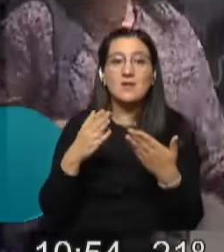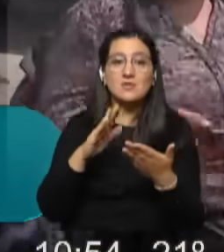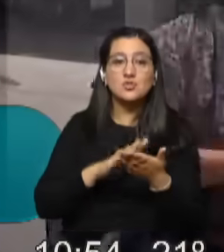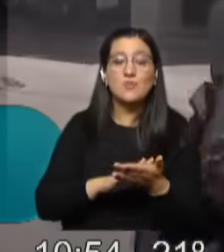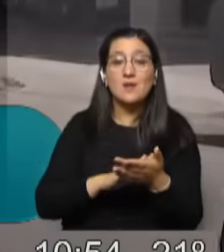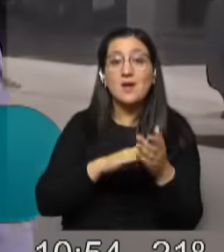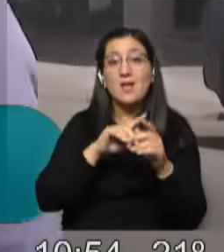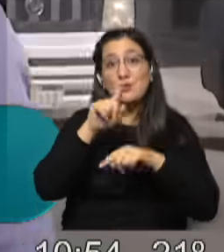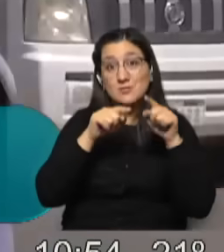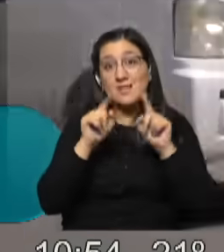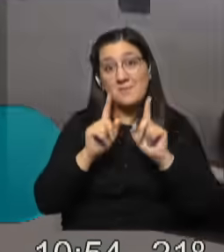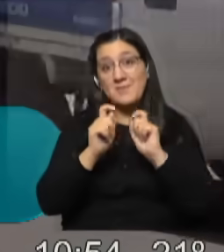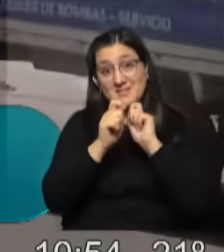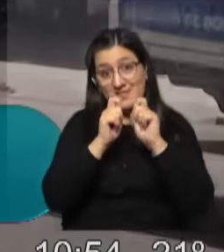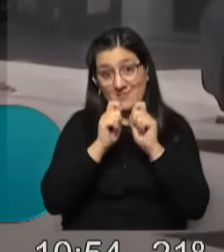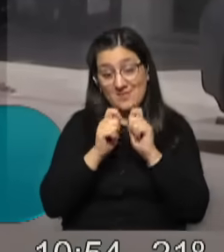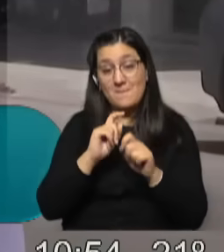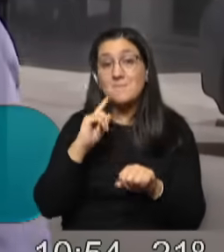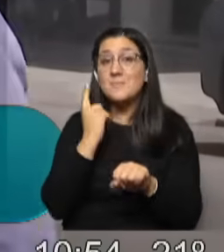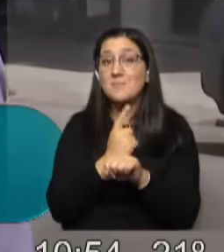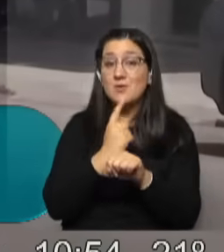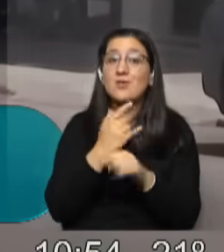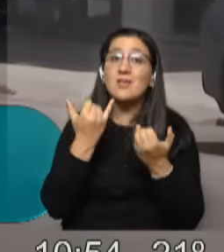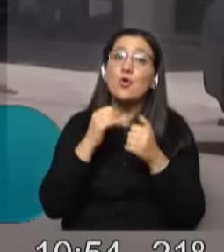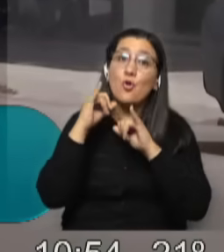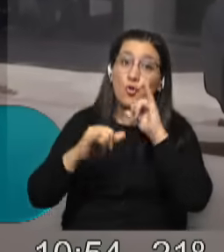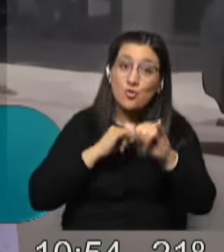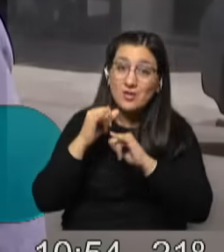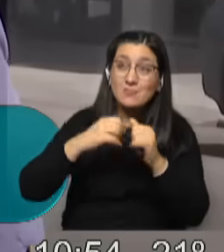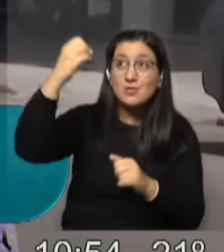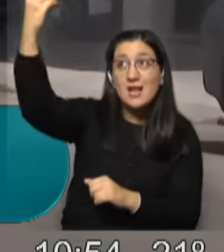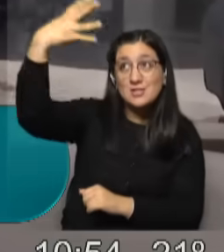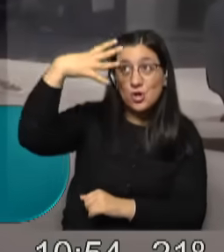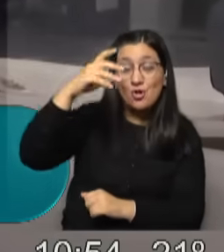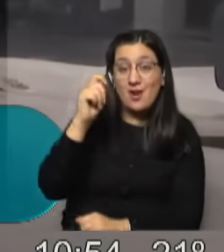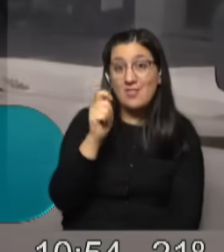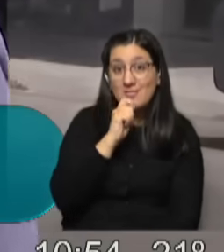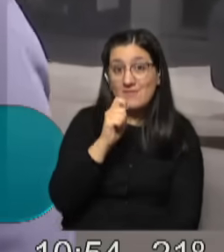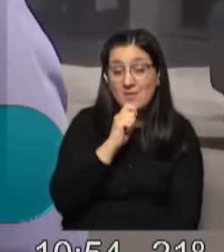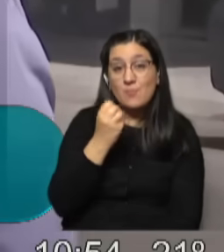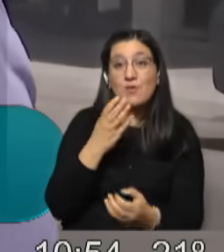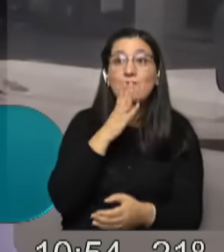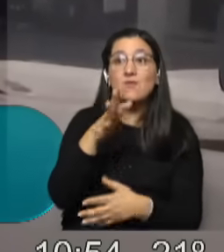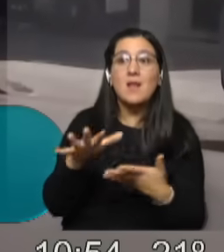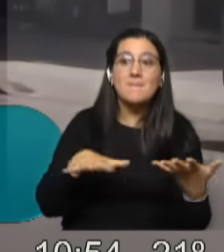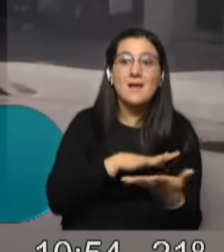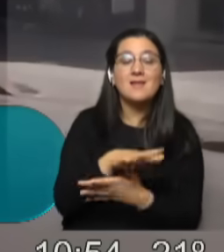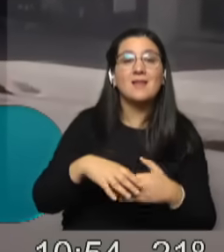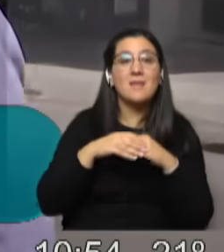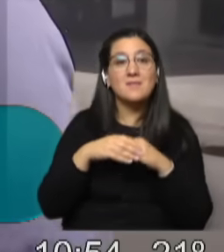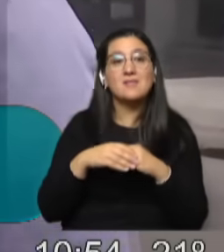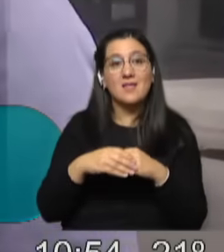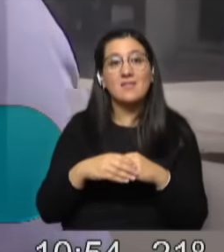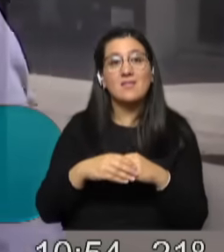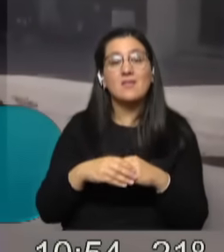por supuesto, de las entrevistas. Bueno, Eduardo, primero que nada le quiero contar que estamos al rayo del sol haciendo la entrevista porque fui al Parque de la Amistad, me metí abajo del